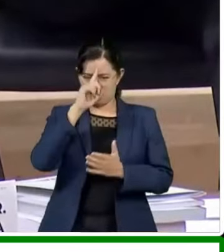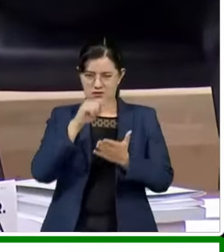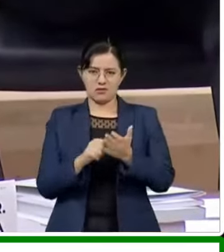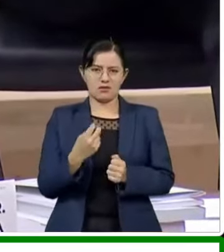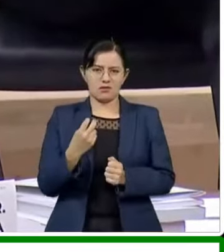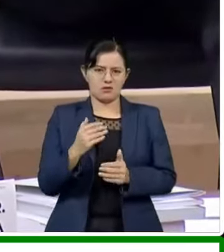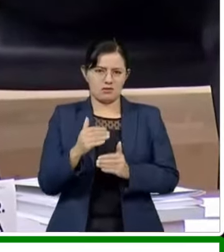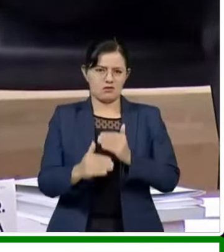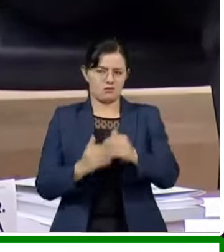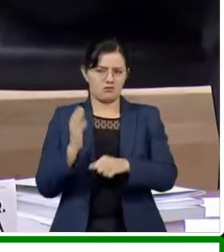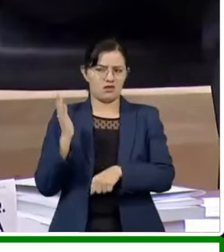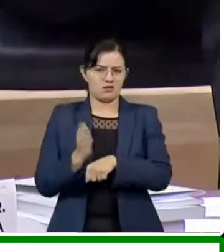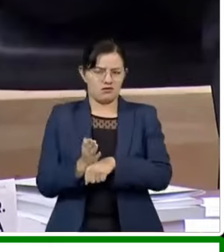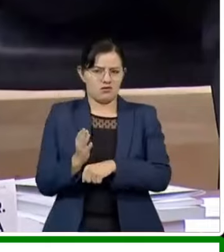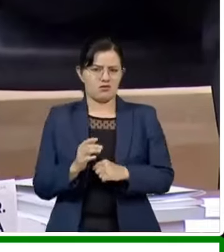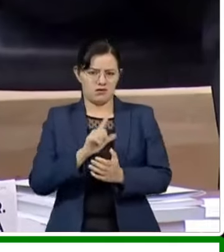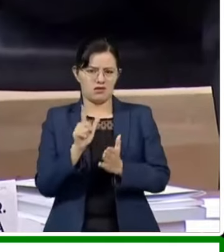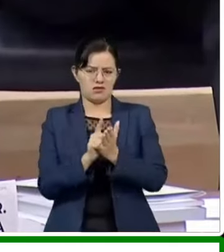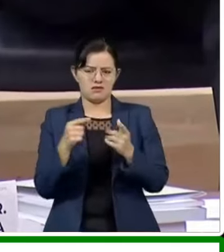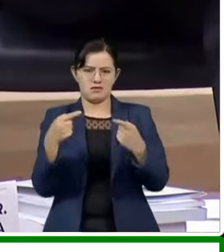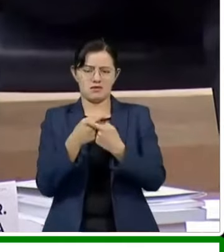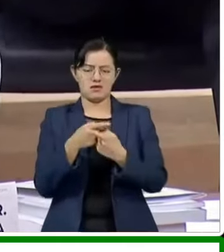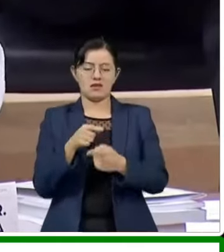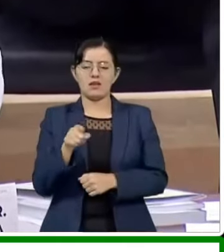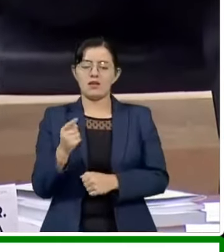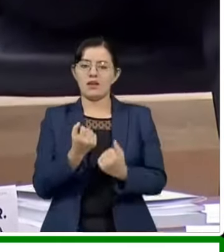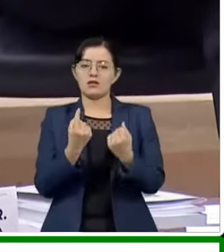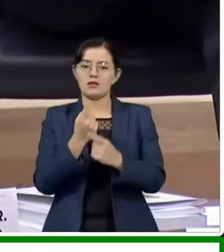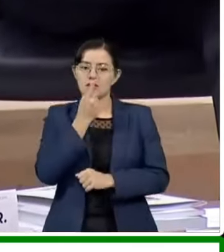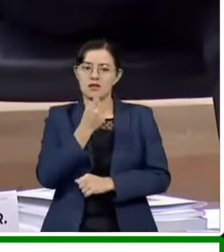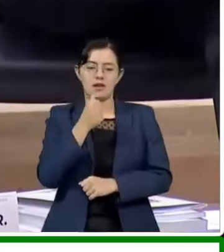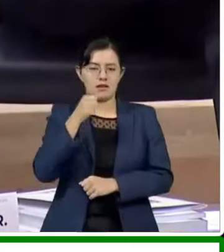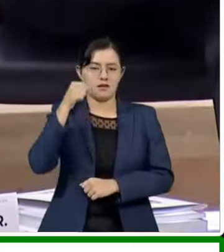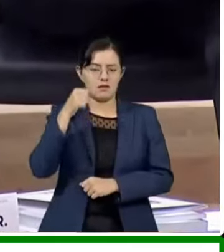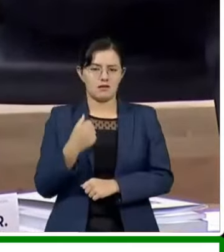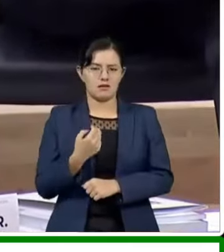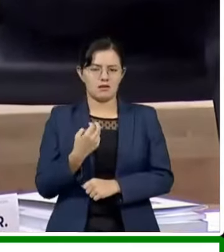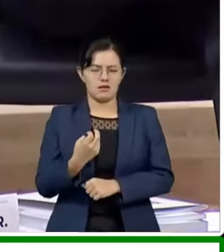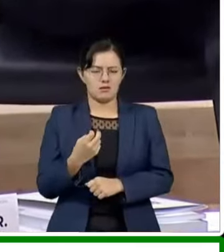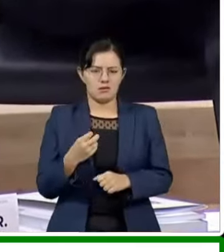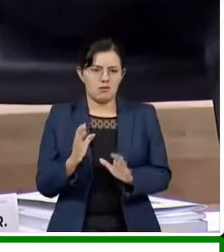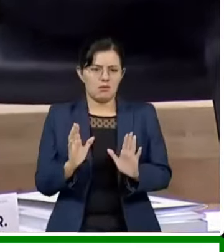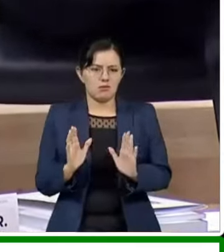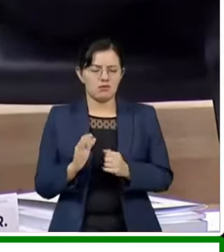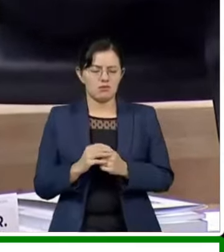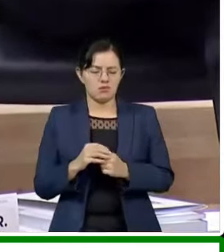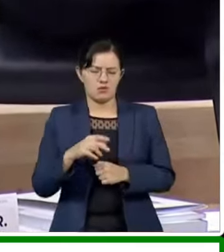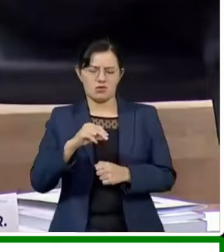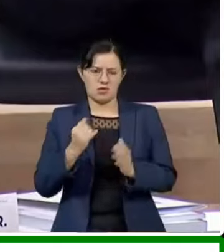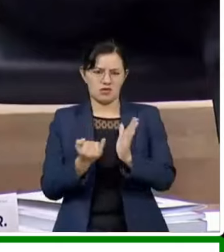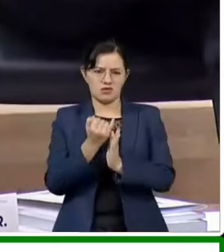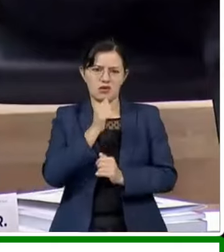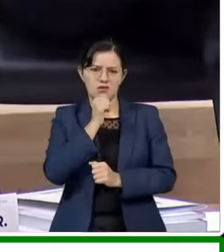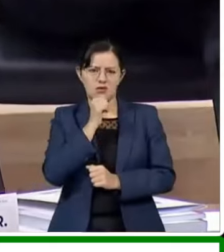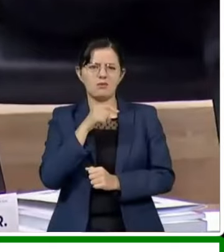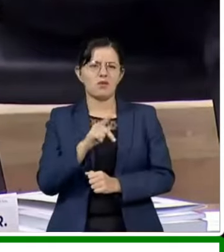esto. Yo creo, quienes ayer decían que no prejuzgaban, y me imagino que con esa capacidad impresionante de trabajo que tienen habrán tenido tiempo de